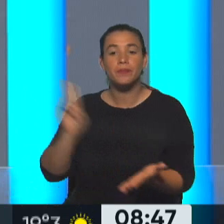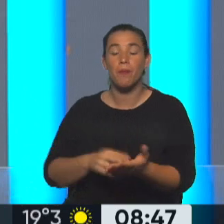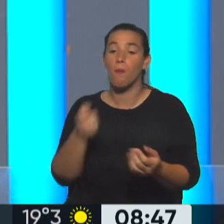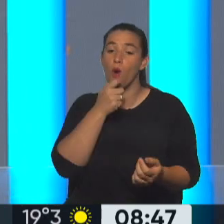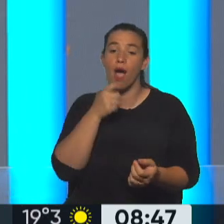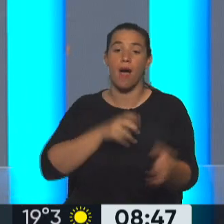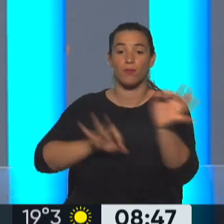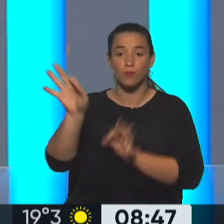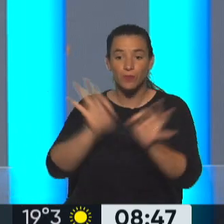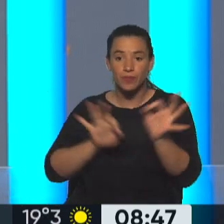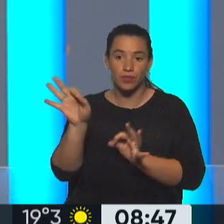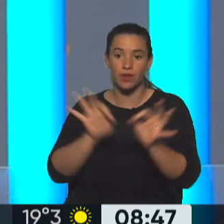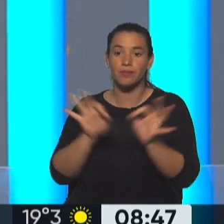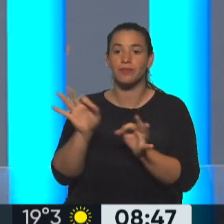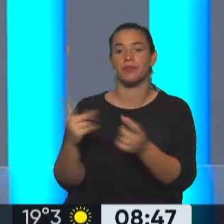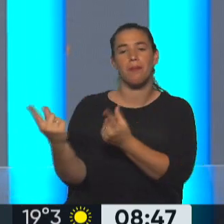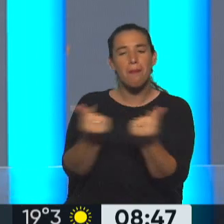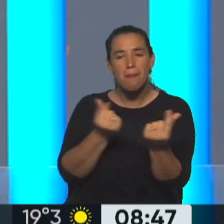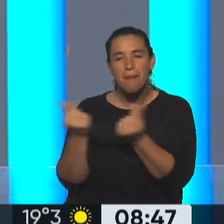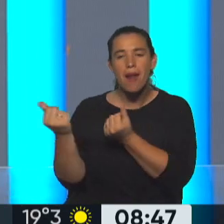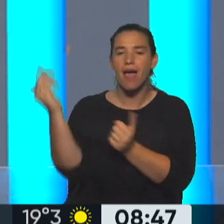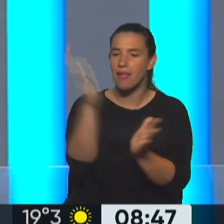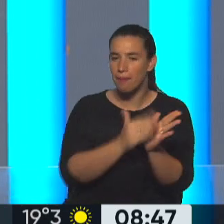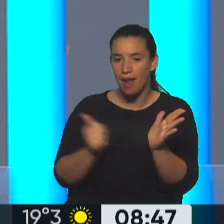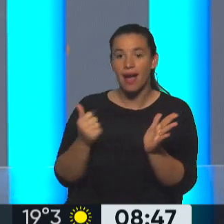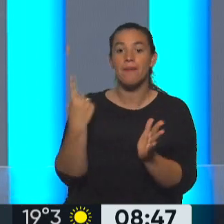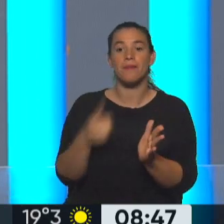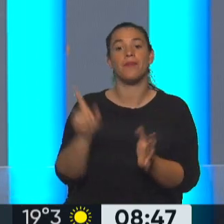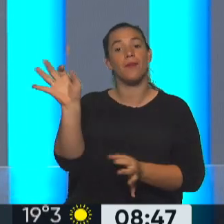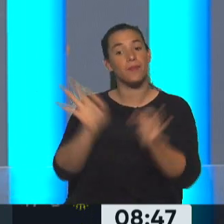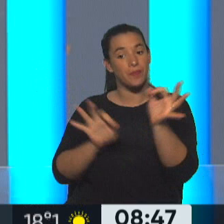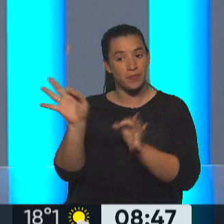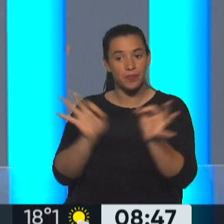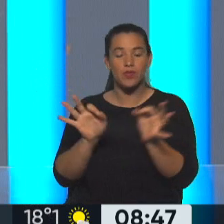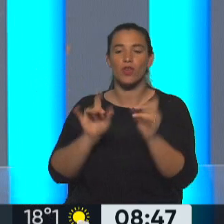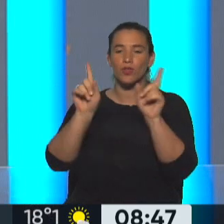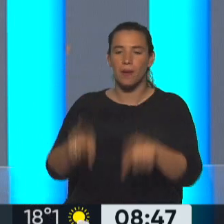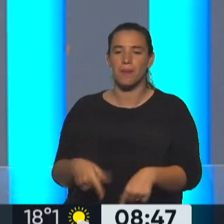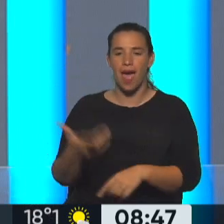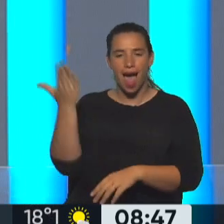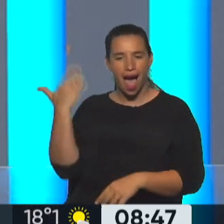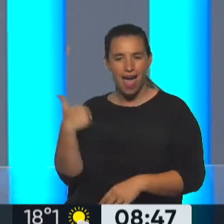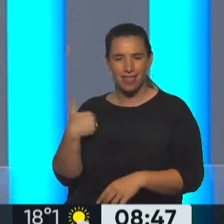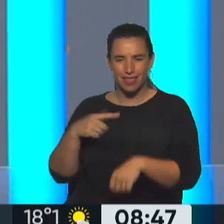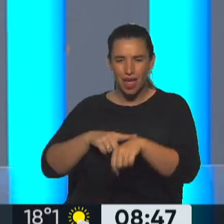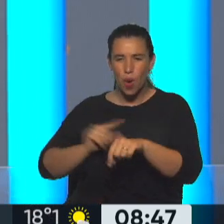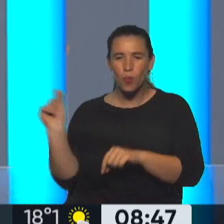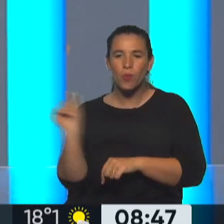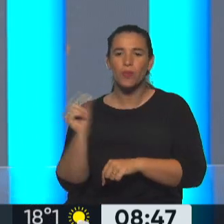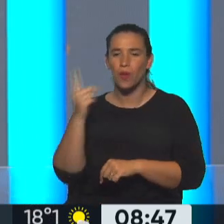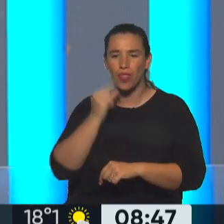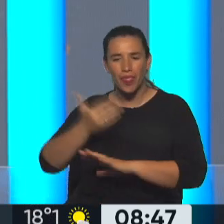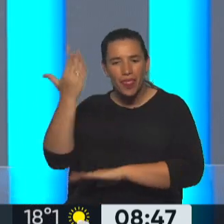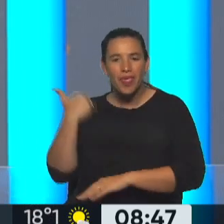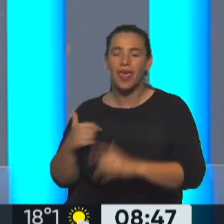blanqueo de capitales. Pero también están los proyectos, que es lo que se estuvo hablando en las últimas horas, en los últimos días,